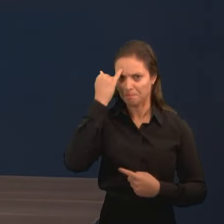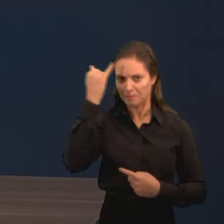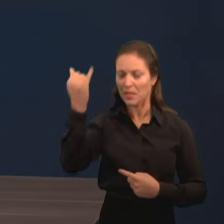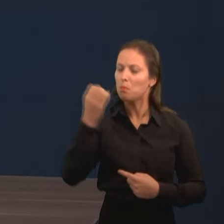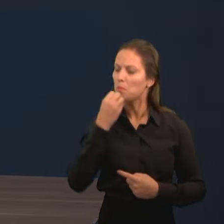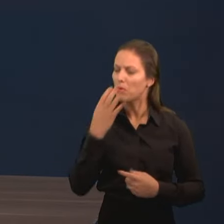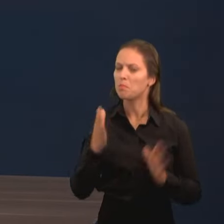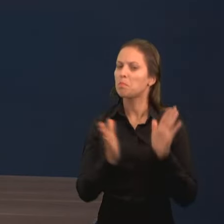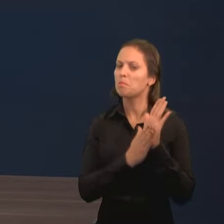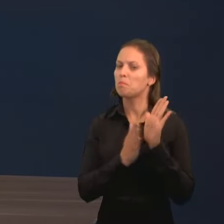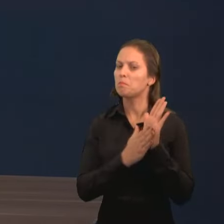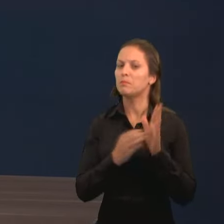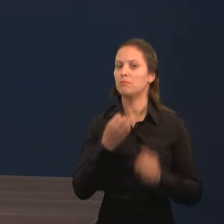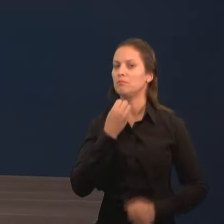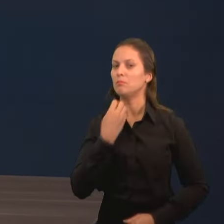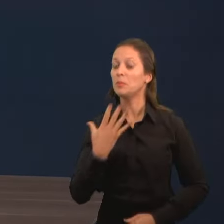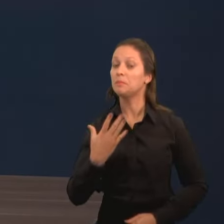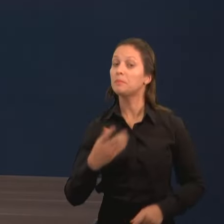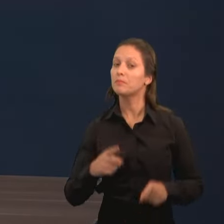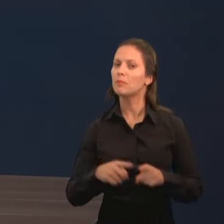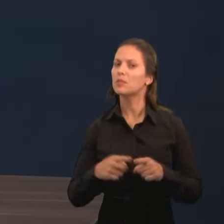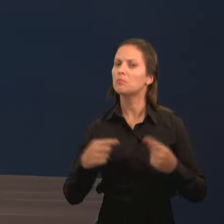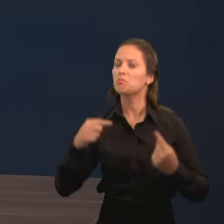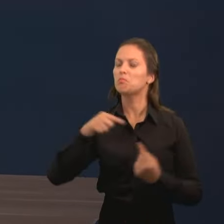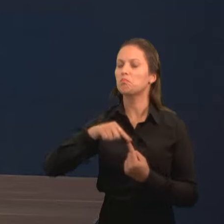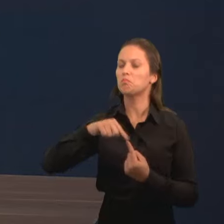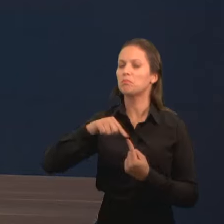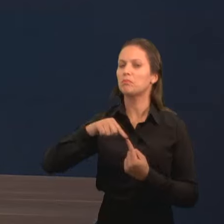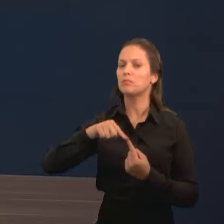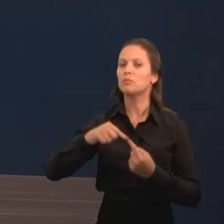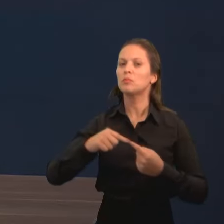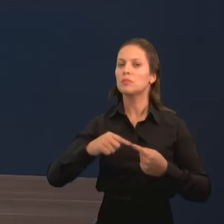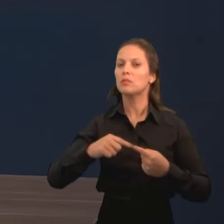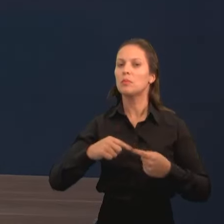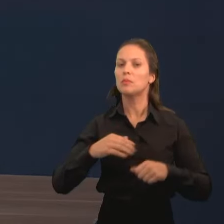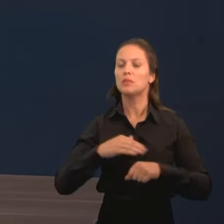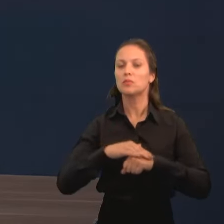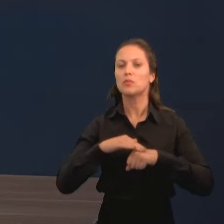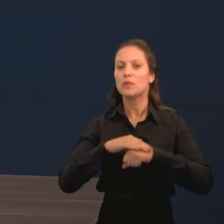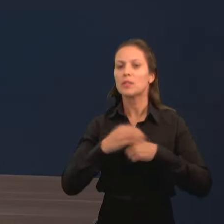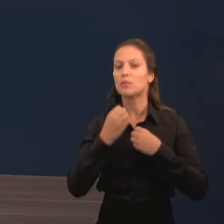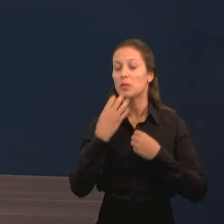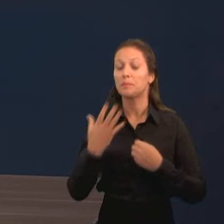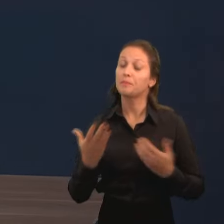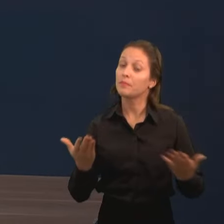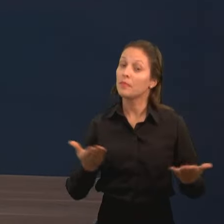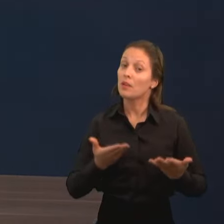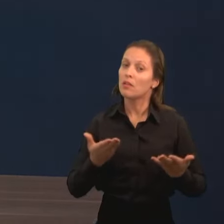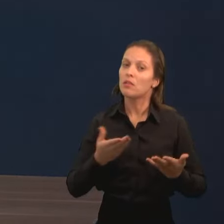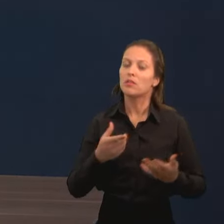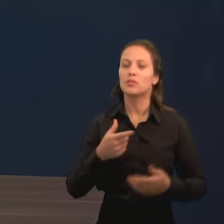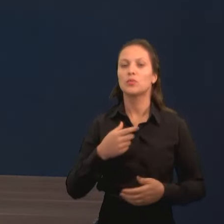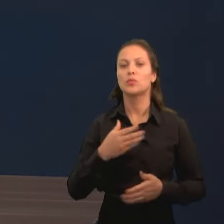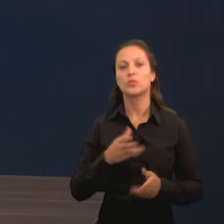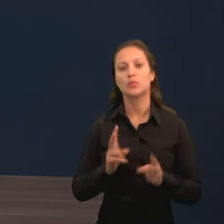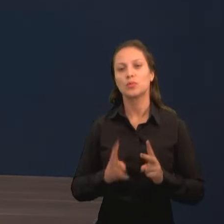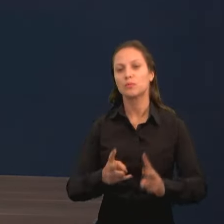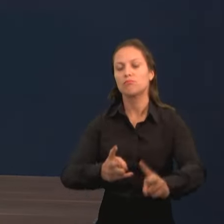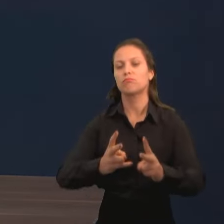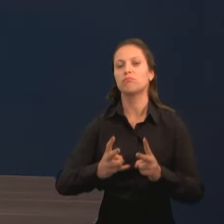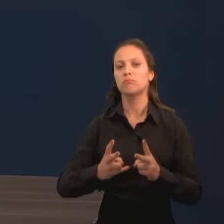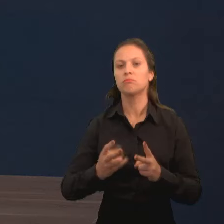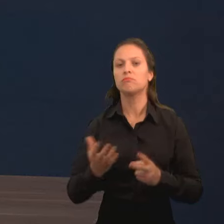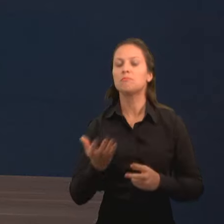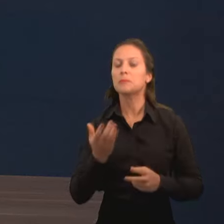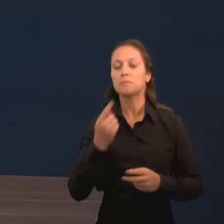ideas, las buenas propuestas, parten especialmente de los diálogos como estos. Yo sugerí, para terminar,